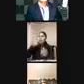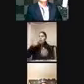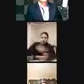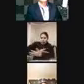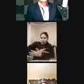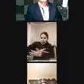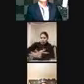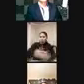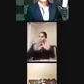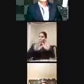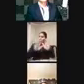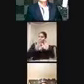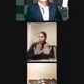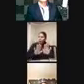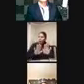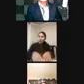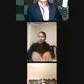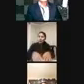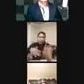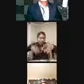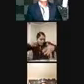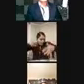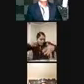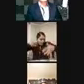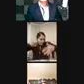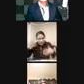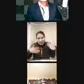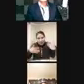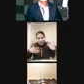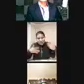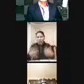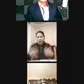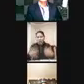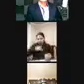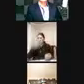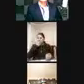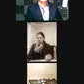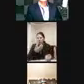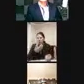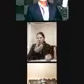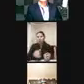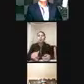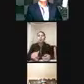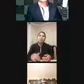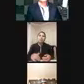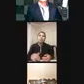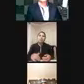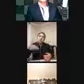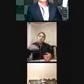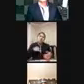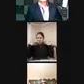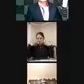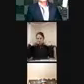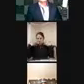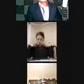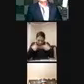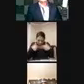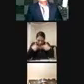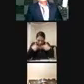Adrián. Estoy enojado, estoy triste. Y eso reforzamos, ustedes lo han